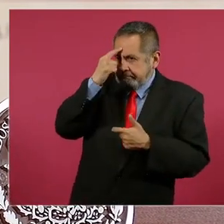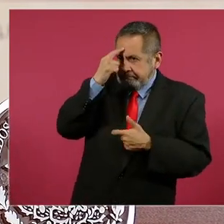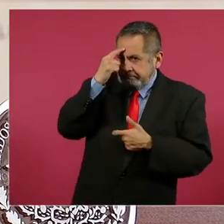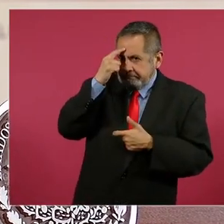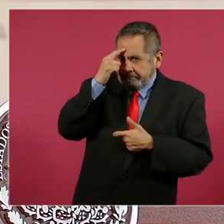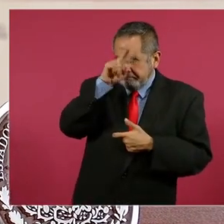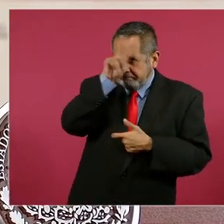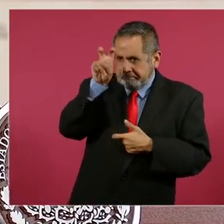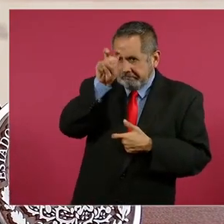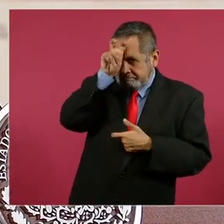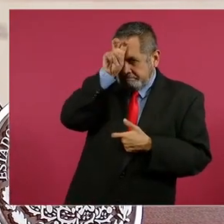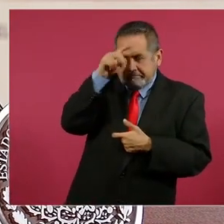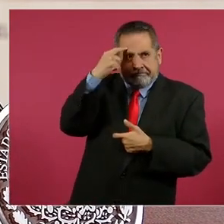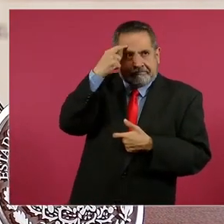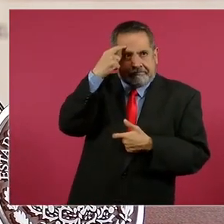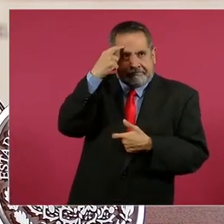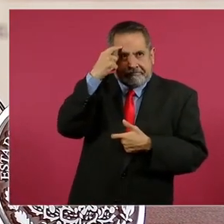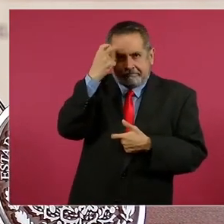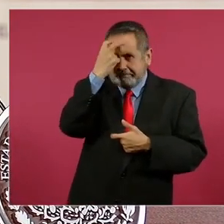en los billullos,